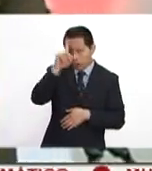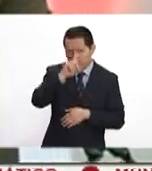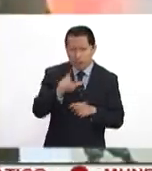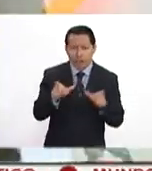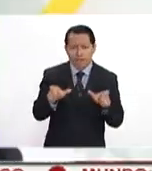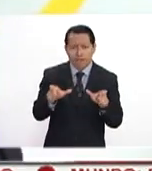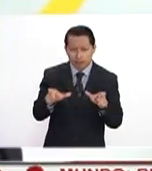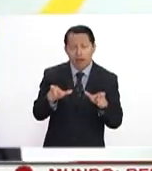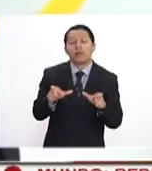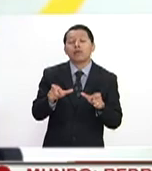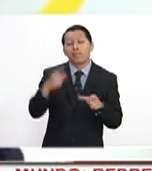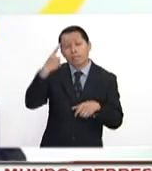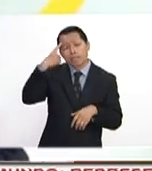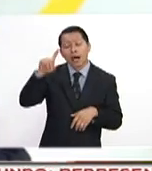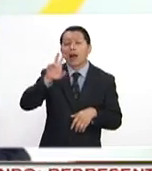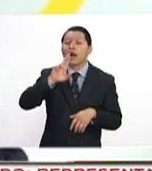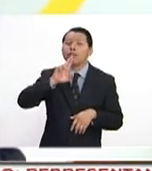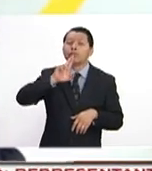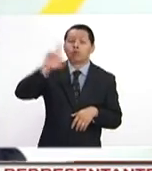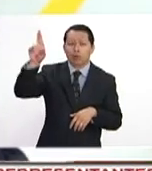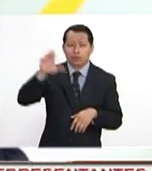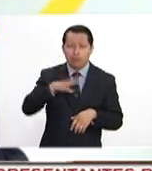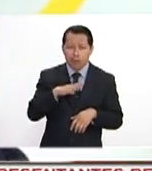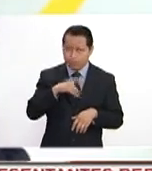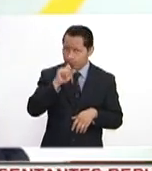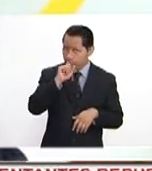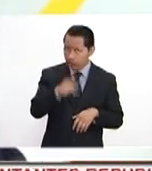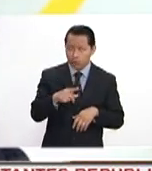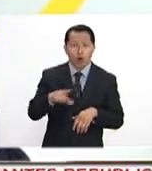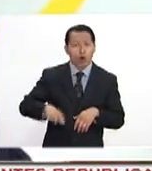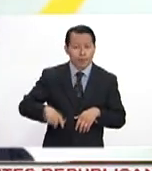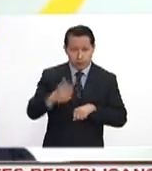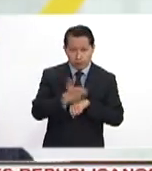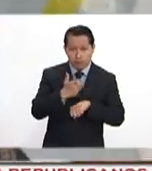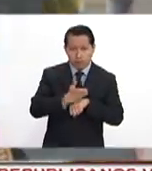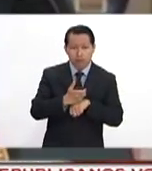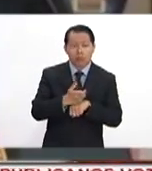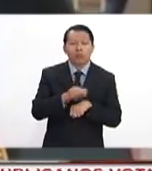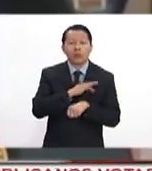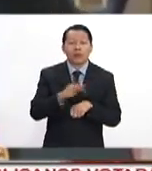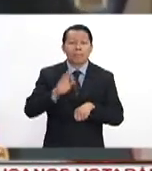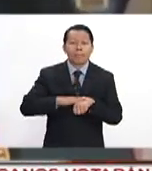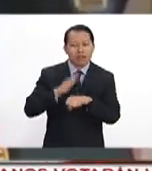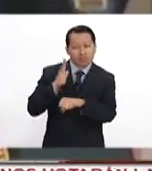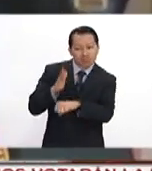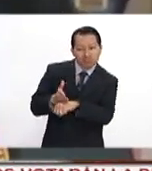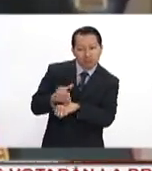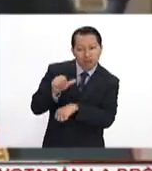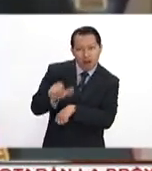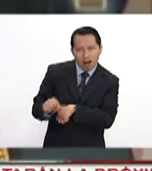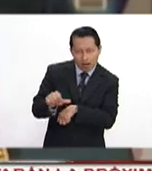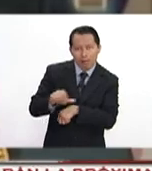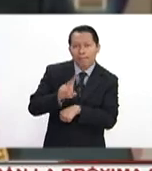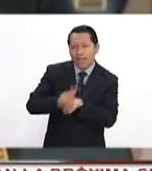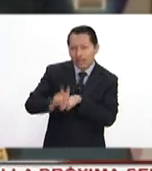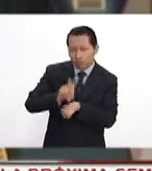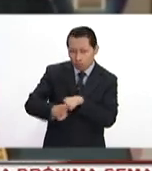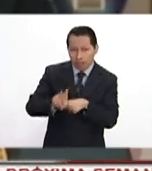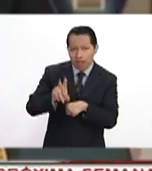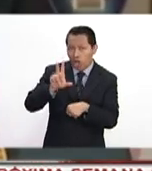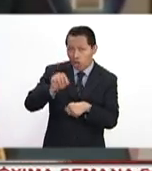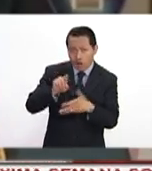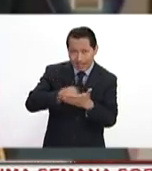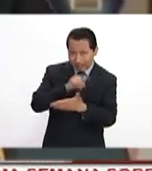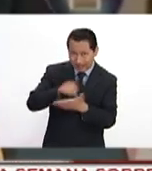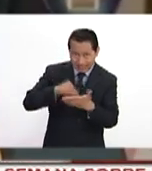de la Nación para responder a las amenazas que hizo el gobierno de Estados Unidos de aumentar las sanciones económicas al país bolivariano si no cancela